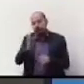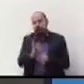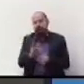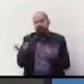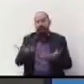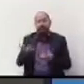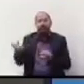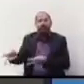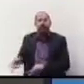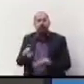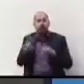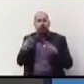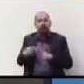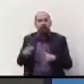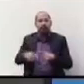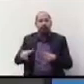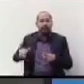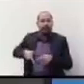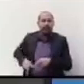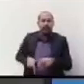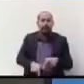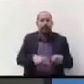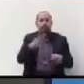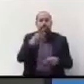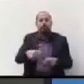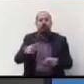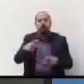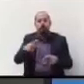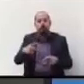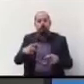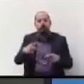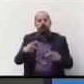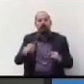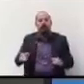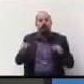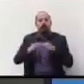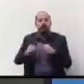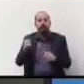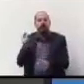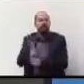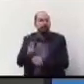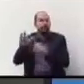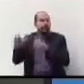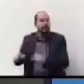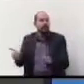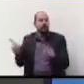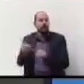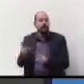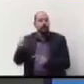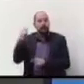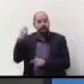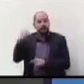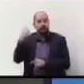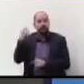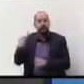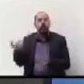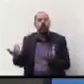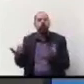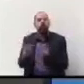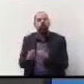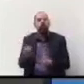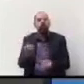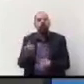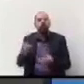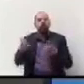extraer diversas armas de fuego propiedad de esta institución, localizado y detenido en el estado de Tabasco en coordinación con la